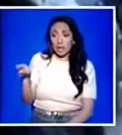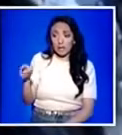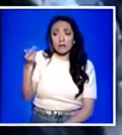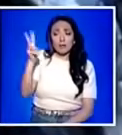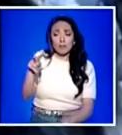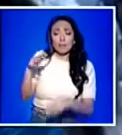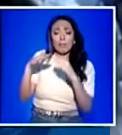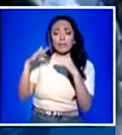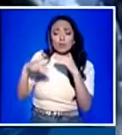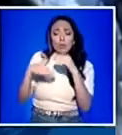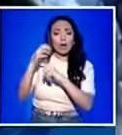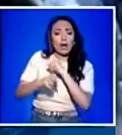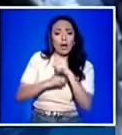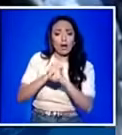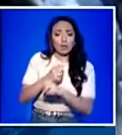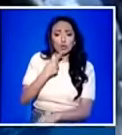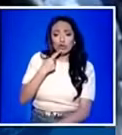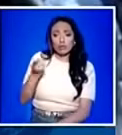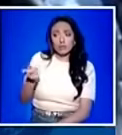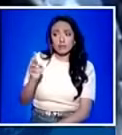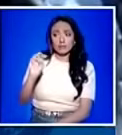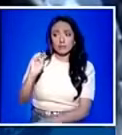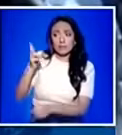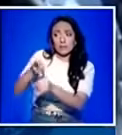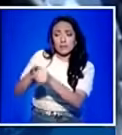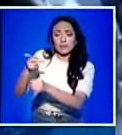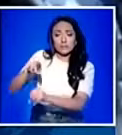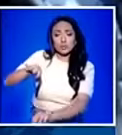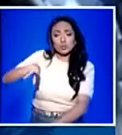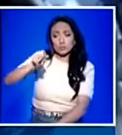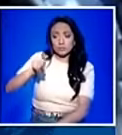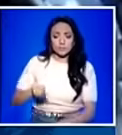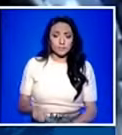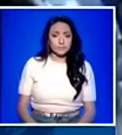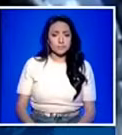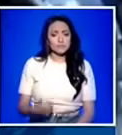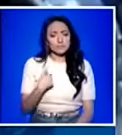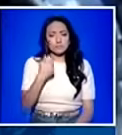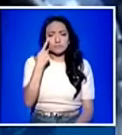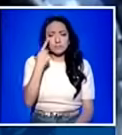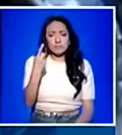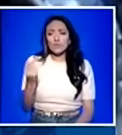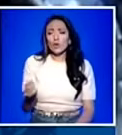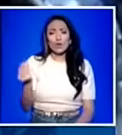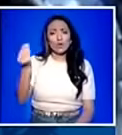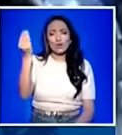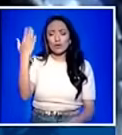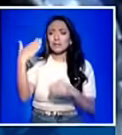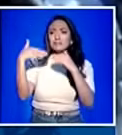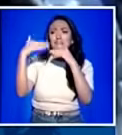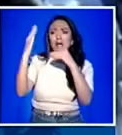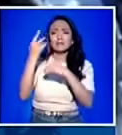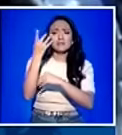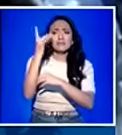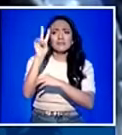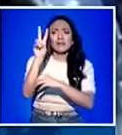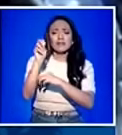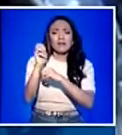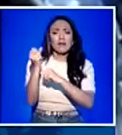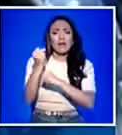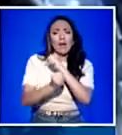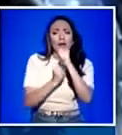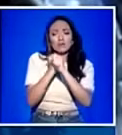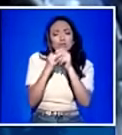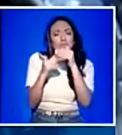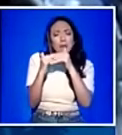menores de edad involucrados en estos ilícitos en el sur de Quito. Pero son jovencitos, no pasan de 20 años. Son